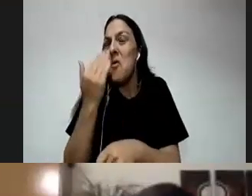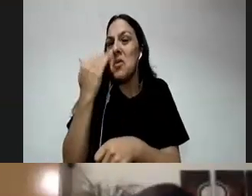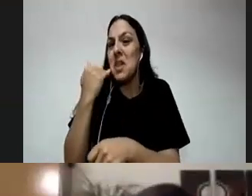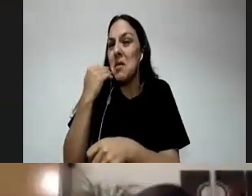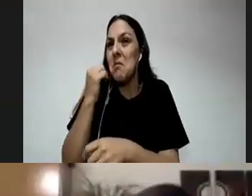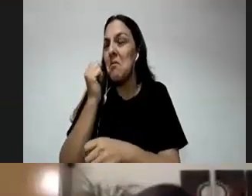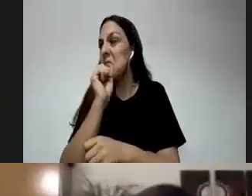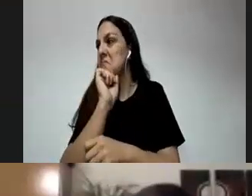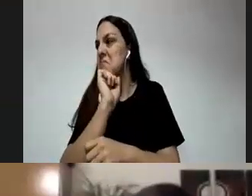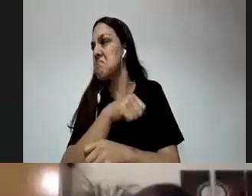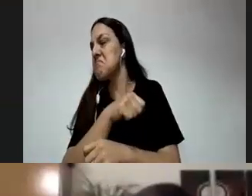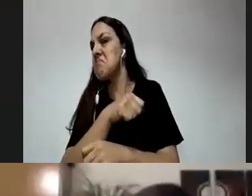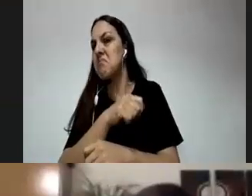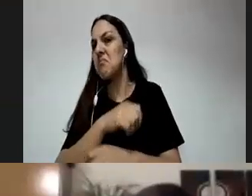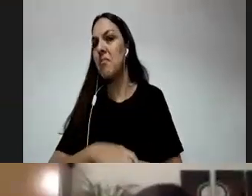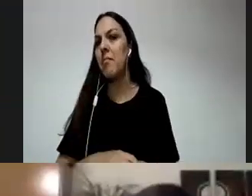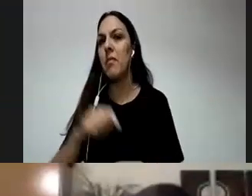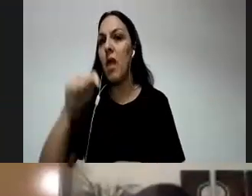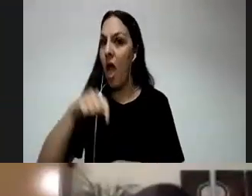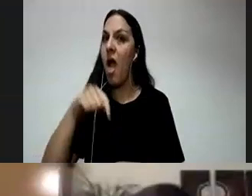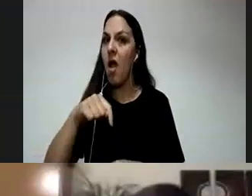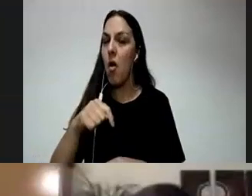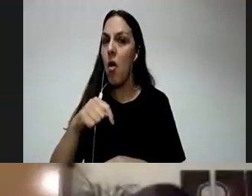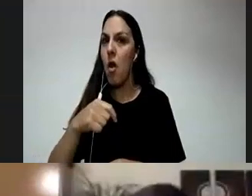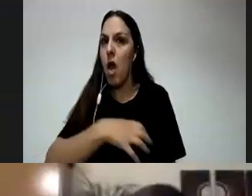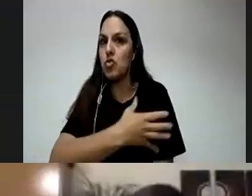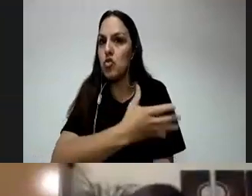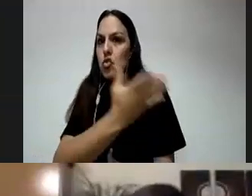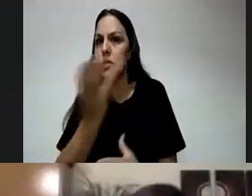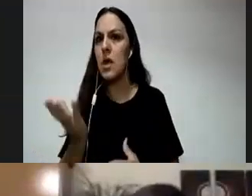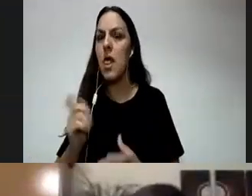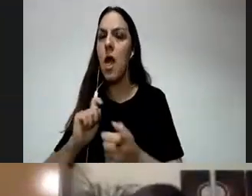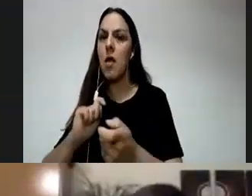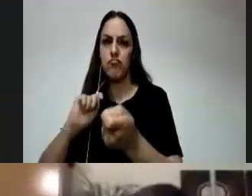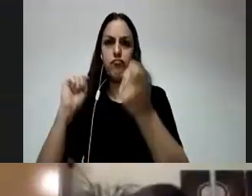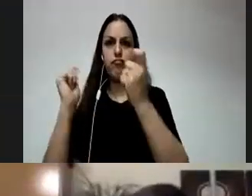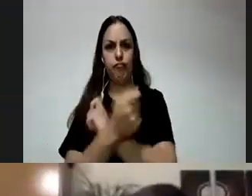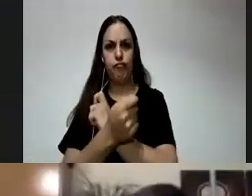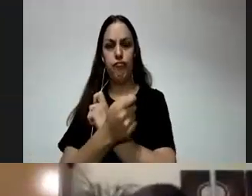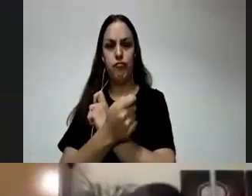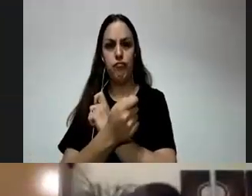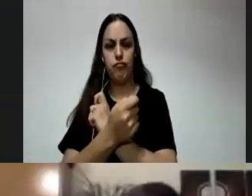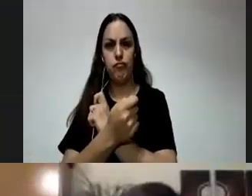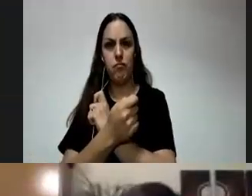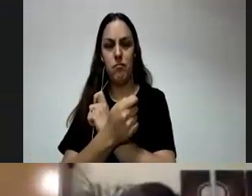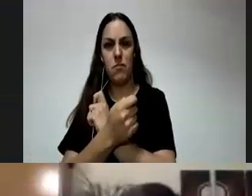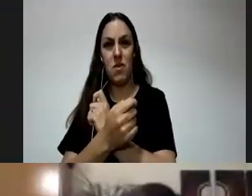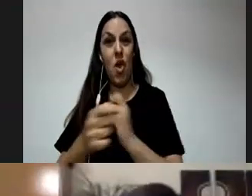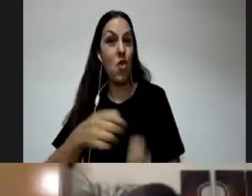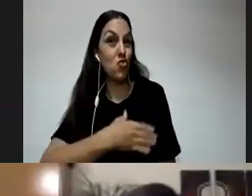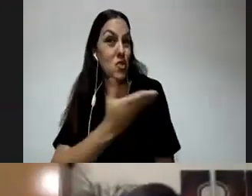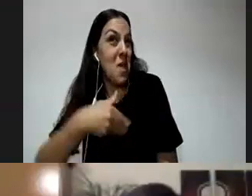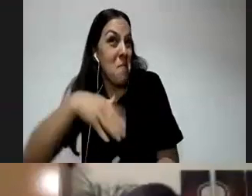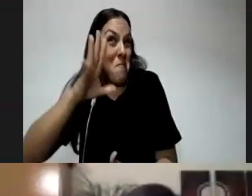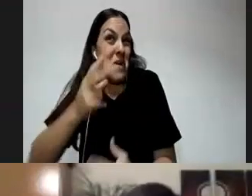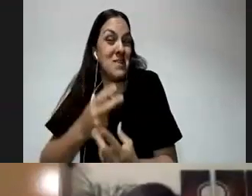costado. Hoy yo creo que la sociedad ha cambiado mucho en muchos de temas sensibles y hoy es